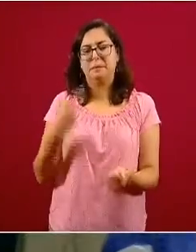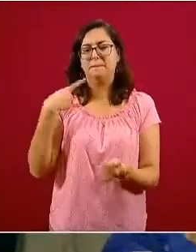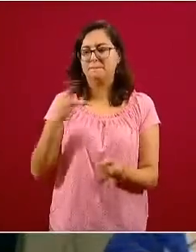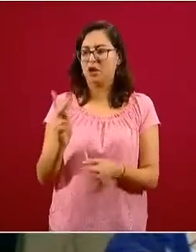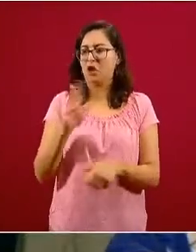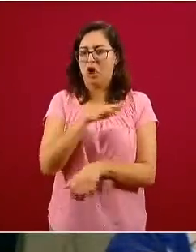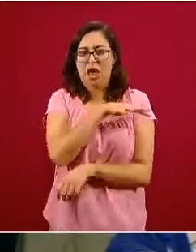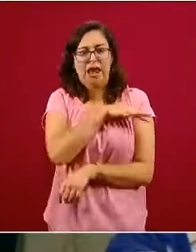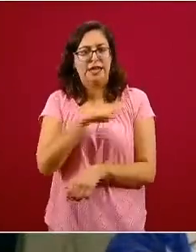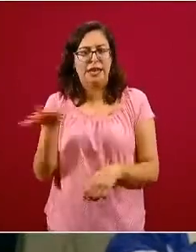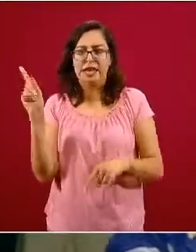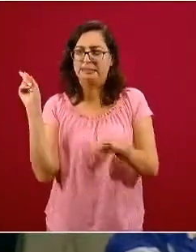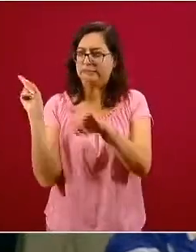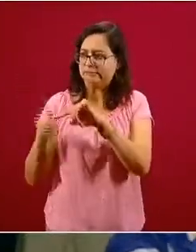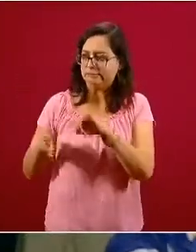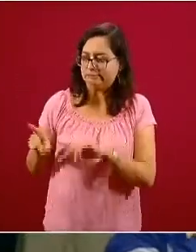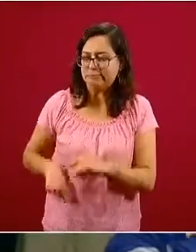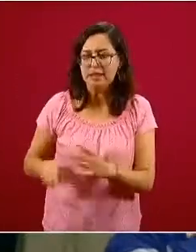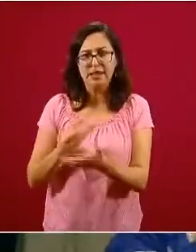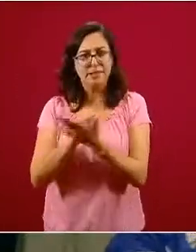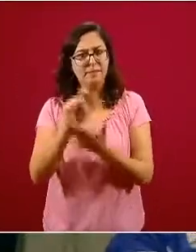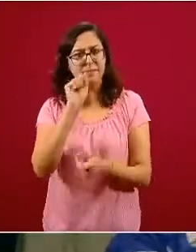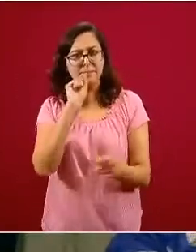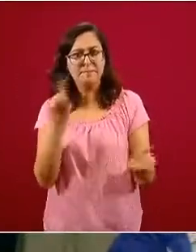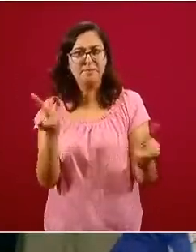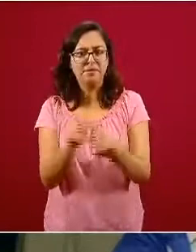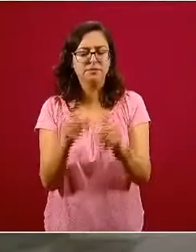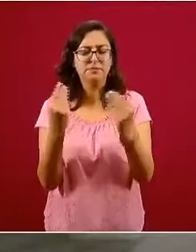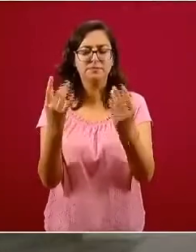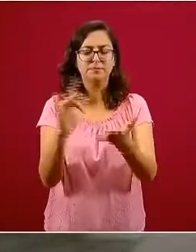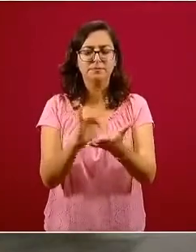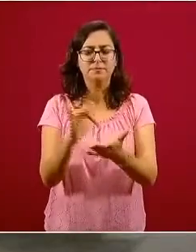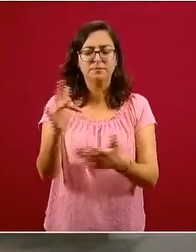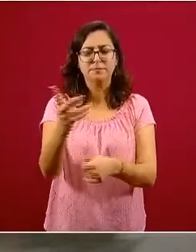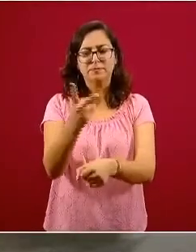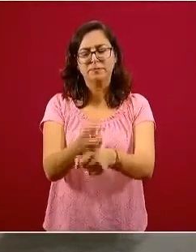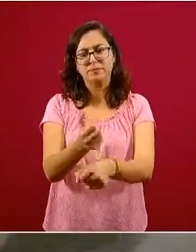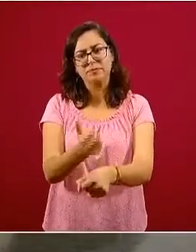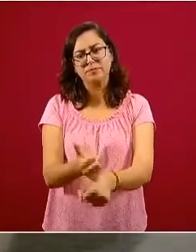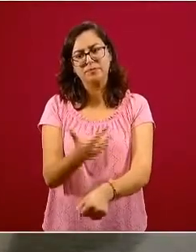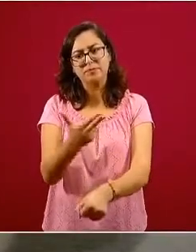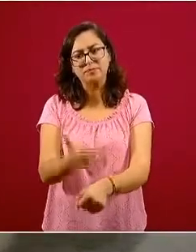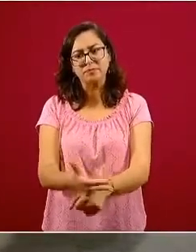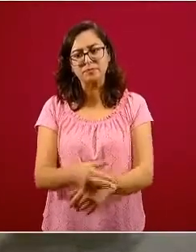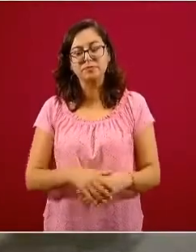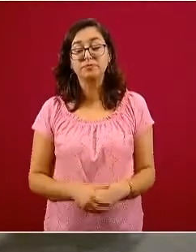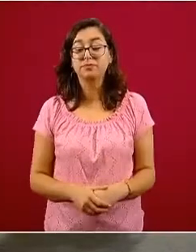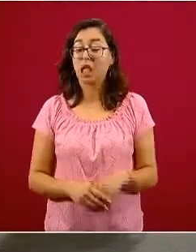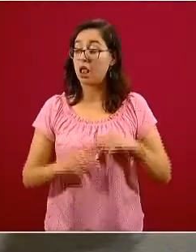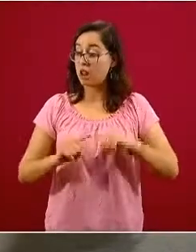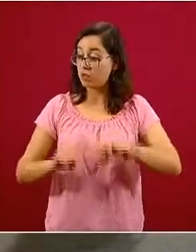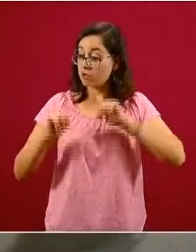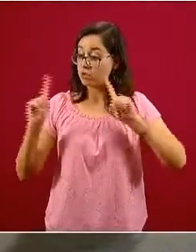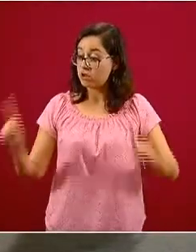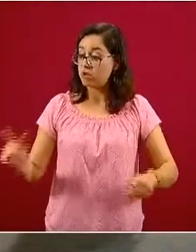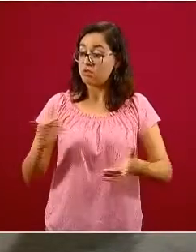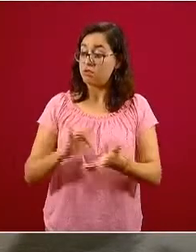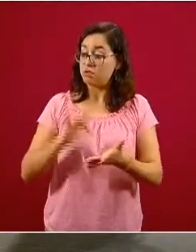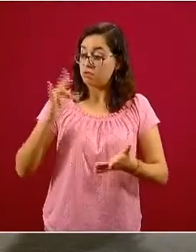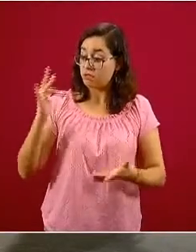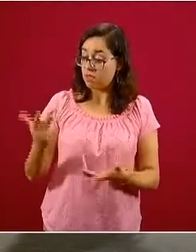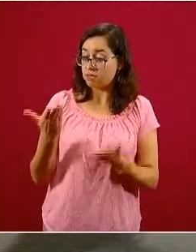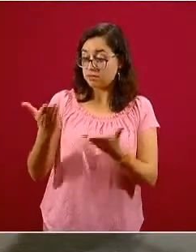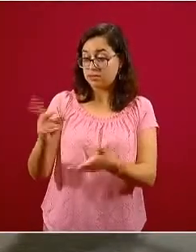saneamiento general, si también se tocará este tema. Muchas gracias, subsecretario. Al contrario, muchas gracias, Daniel Blancas, de Crónica,